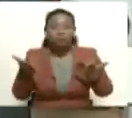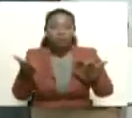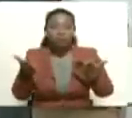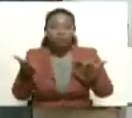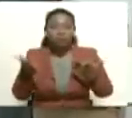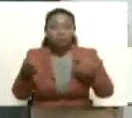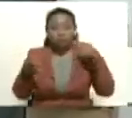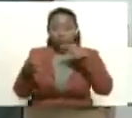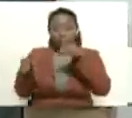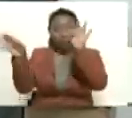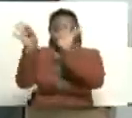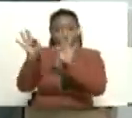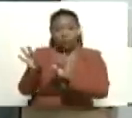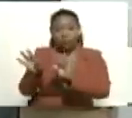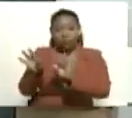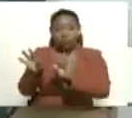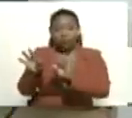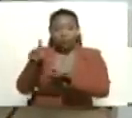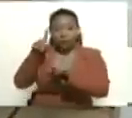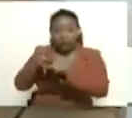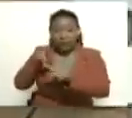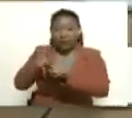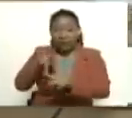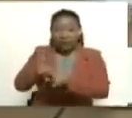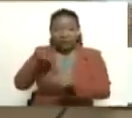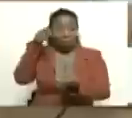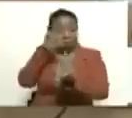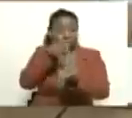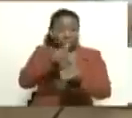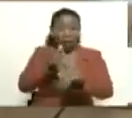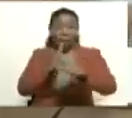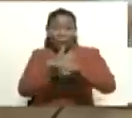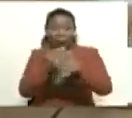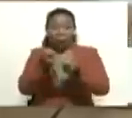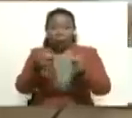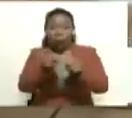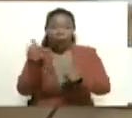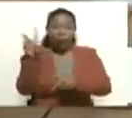vía de la merma brutal de los ingresos de Venezuela,